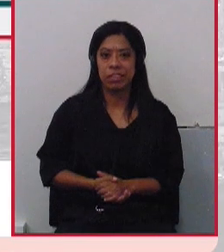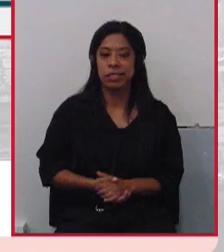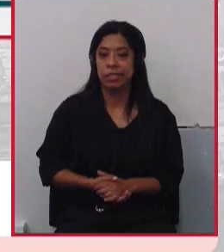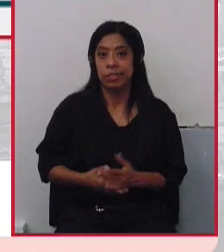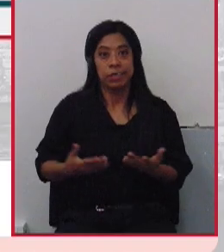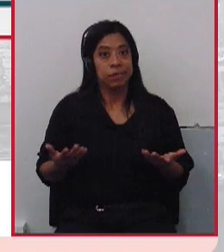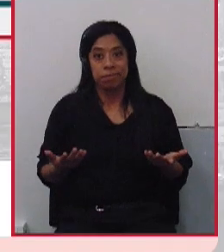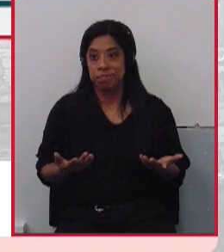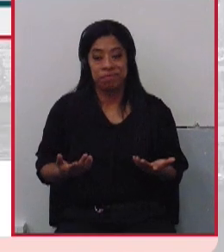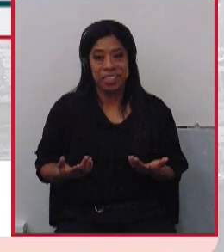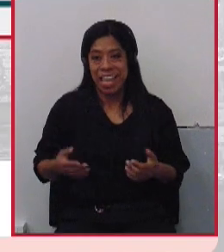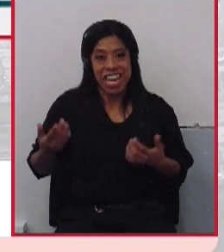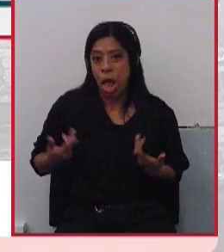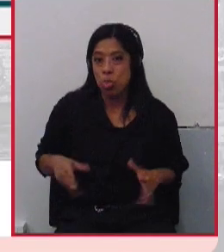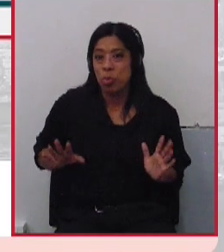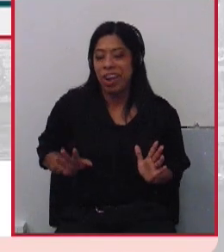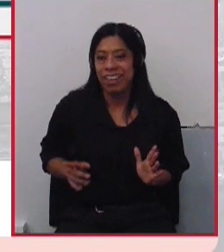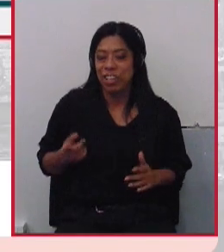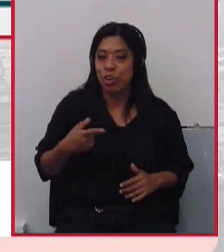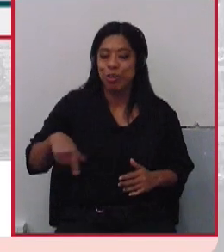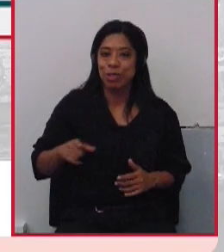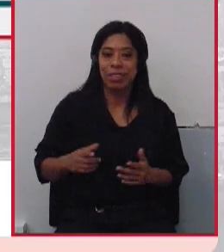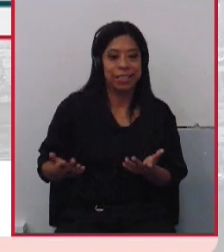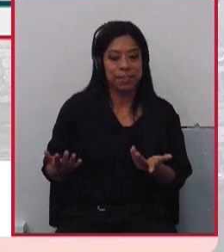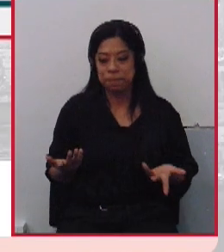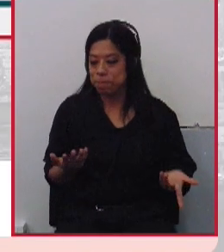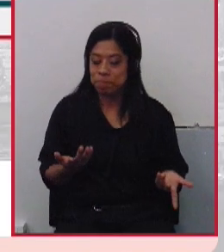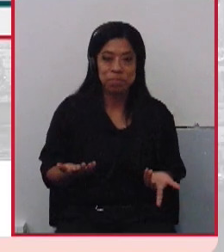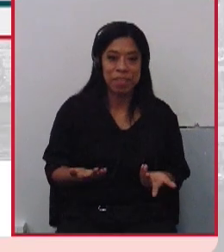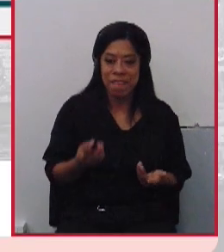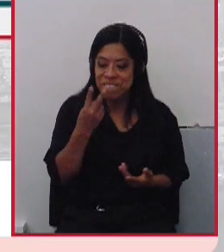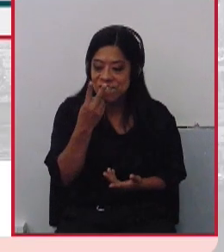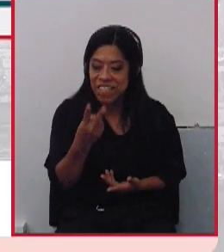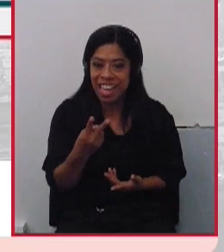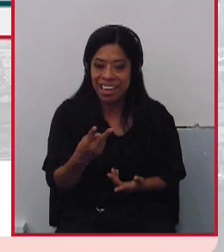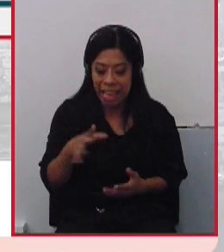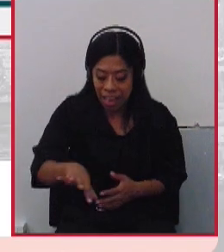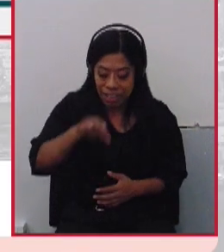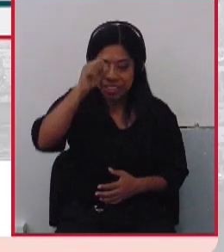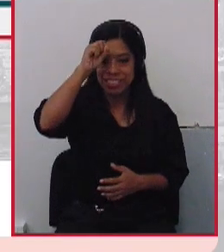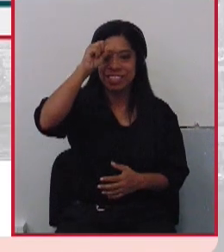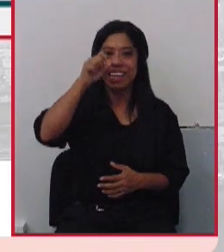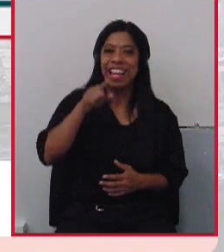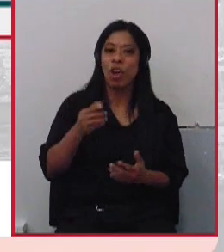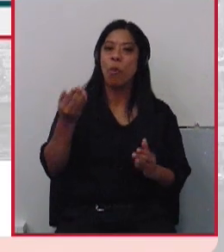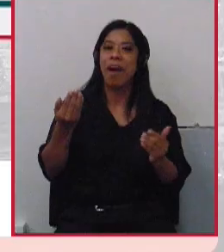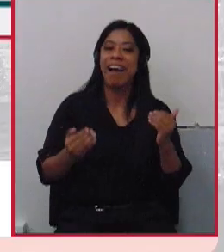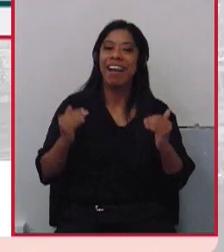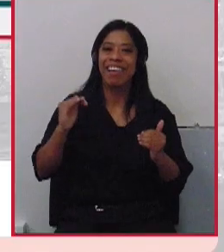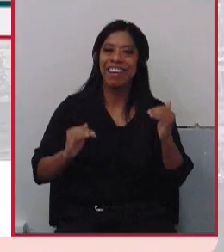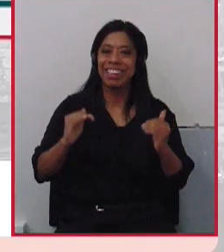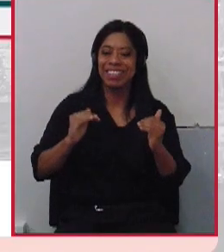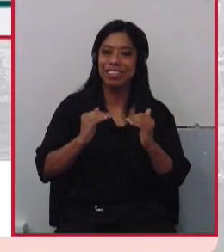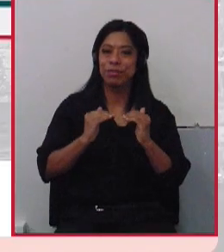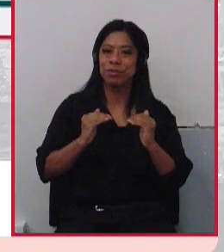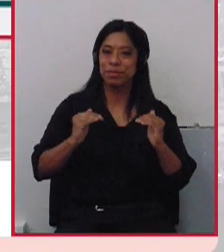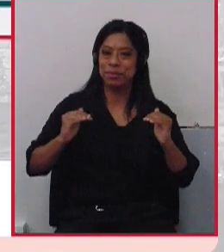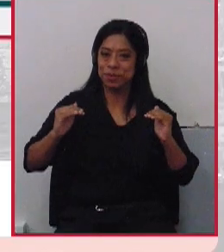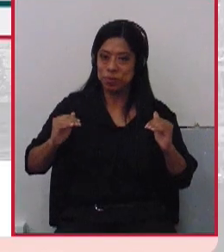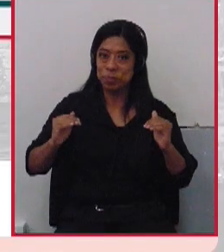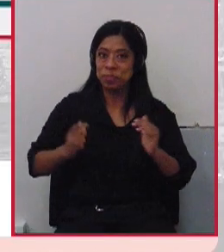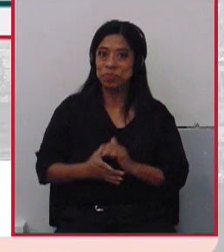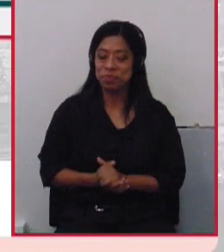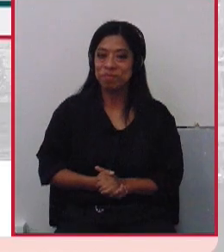suceden, ¿no? Y tienes que estar en la expectativa, ver, ¿no? Encontrar un equilibrio.